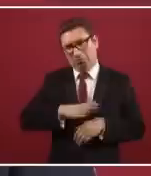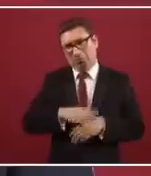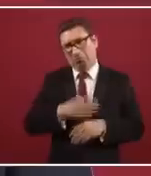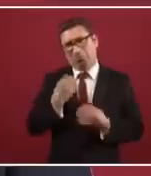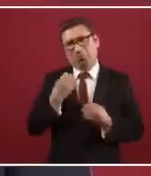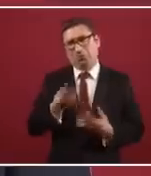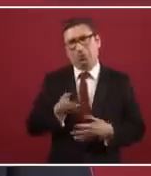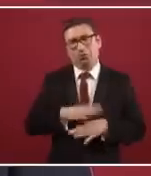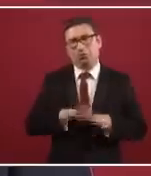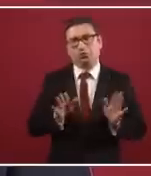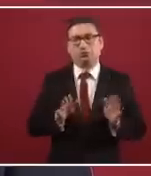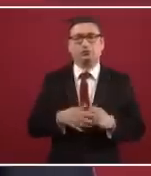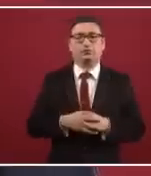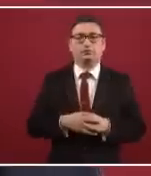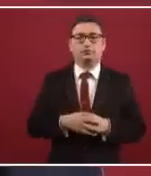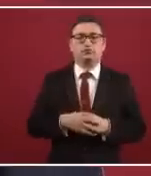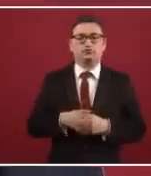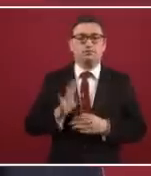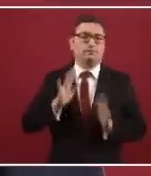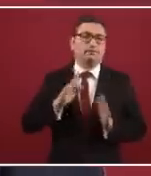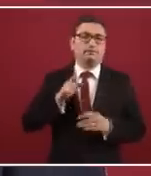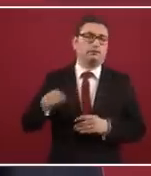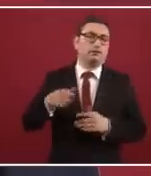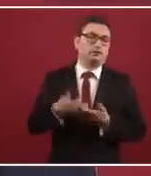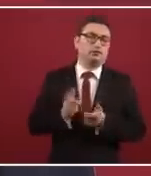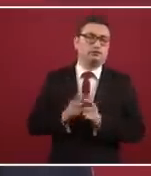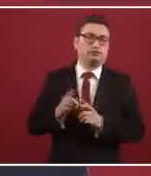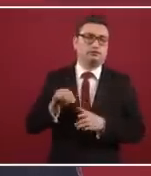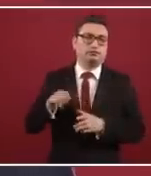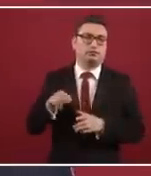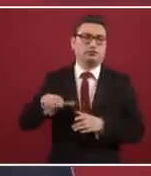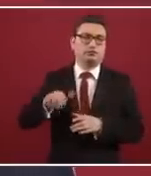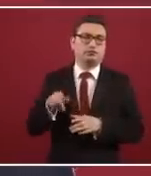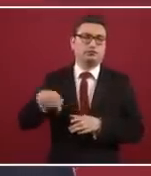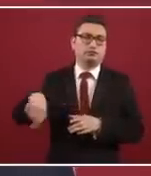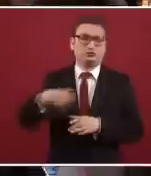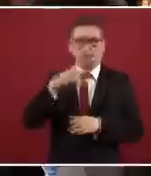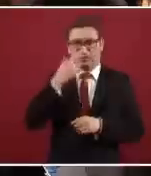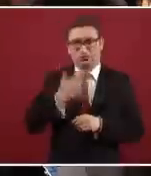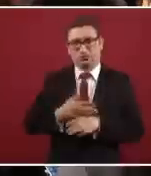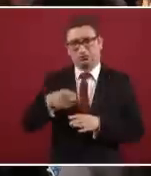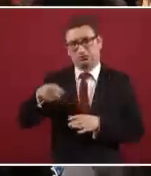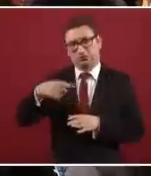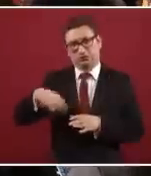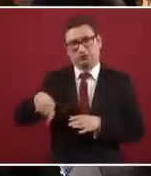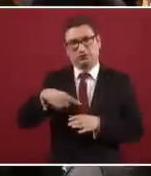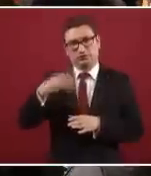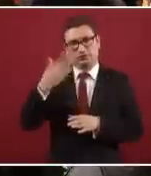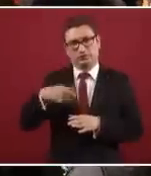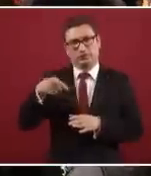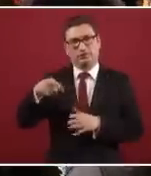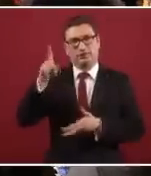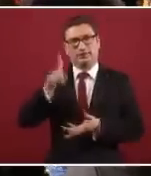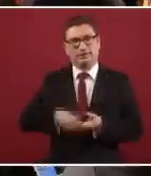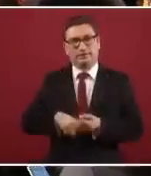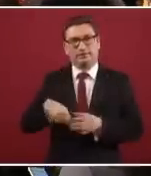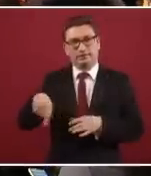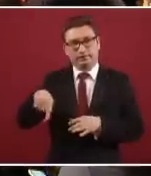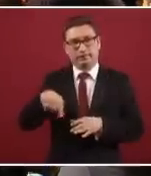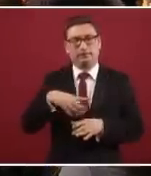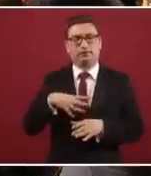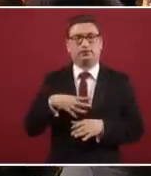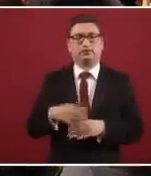hice. Eso le corresponde decidirlo a los órganos